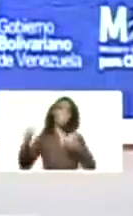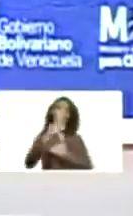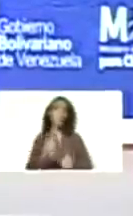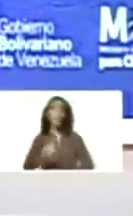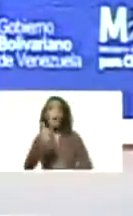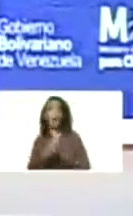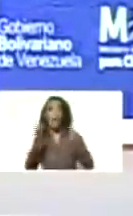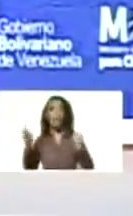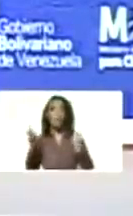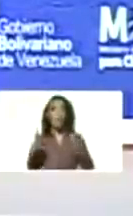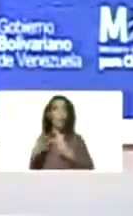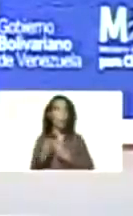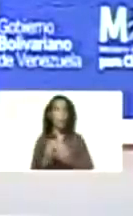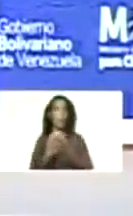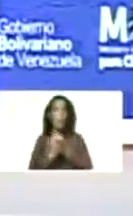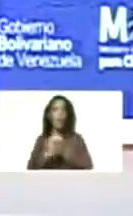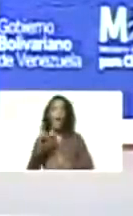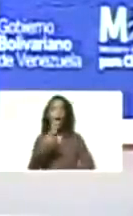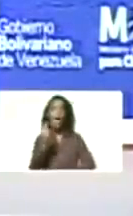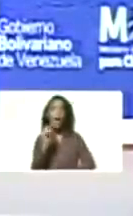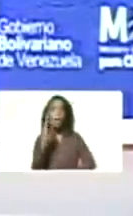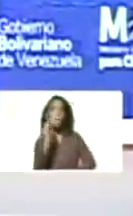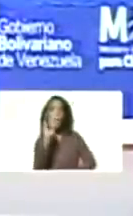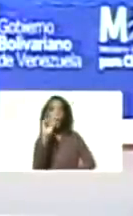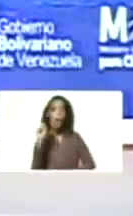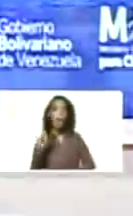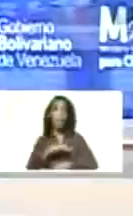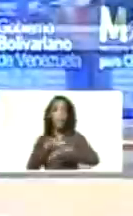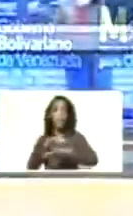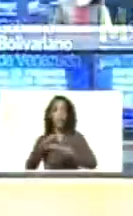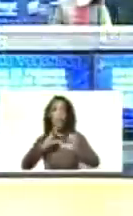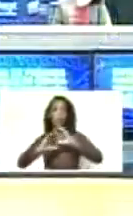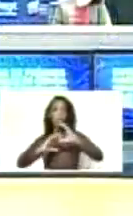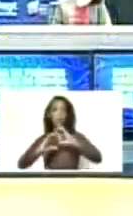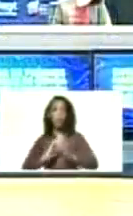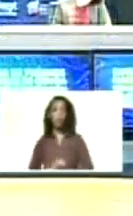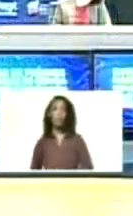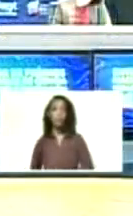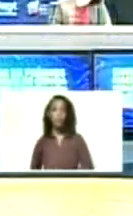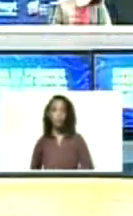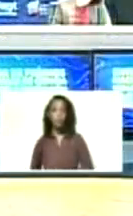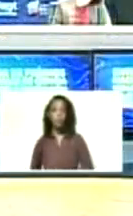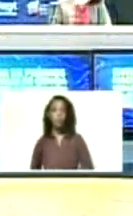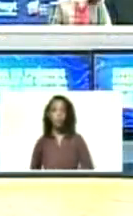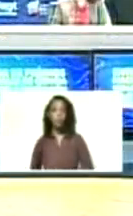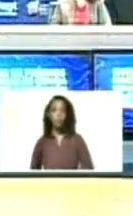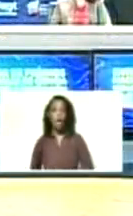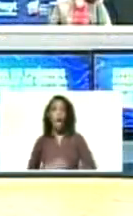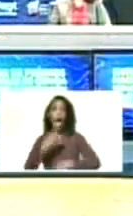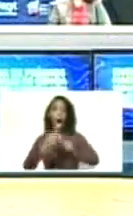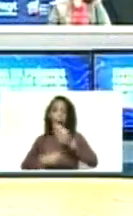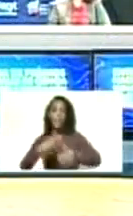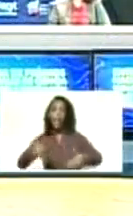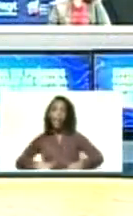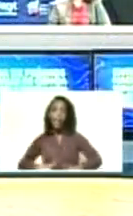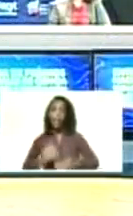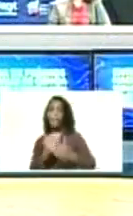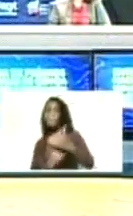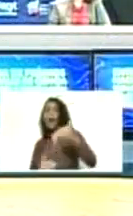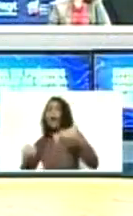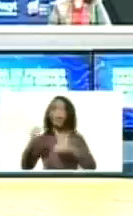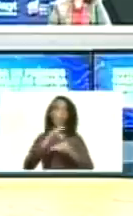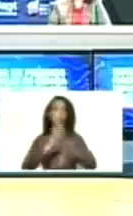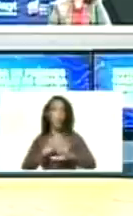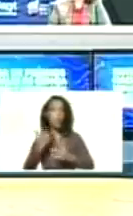Compañera Gabriela, ministro de Comunicación, hacer un esfuerzo mayor porque